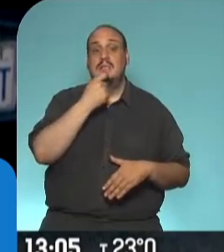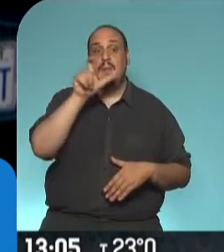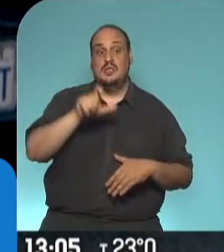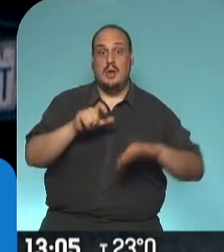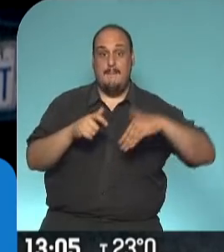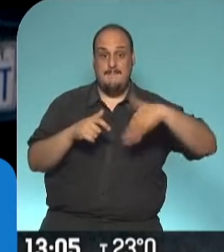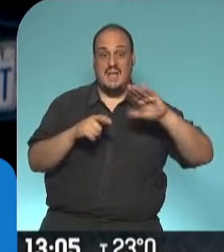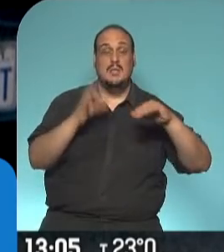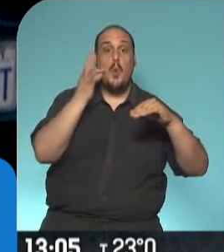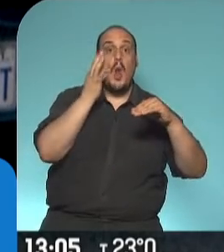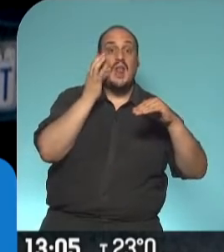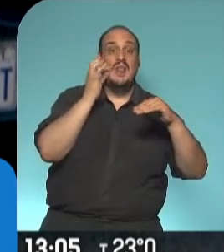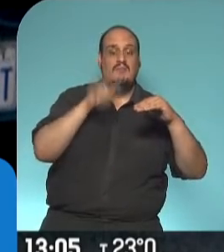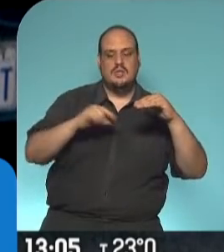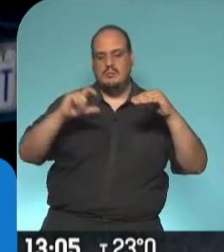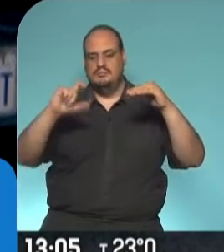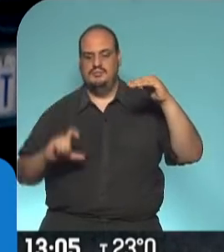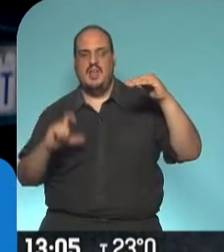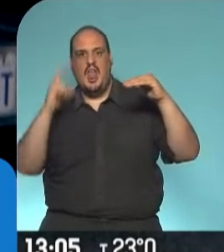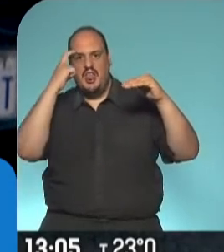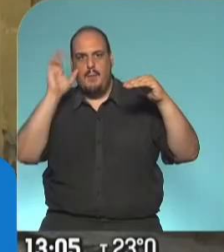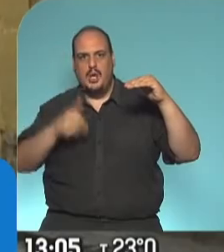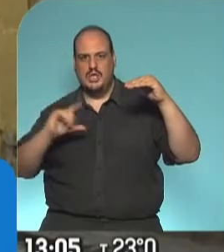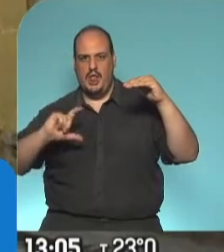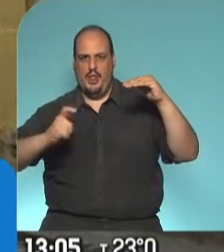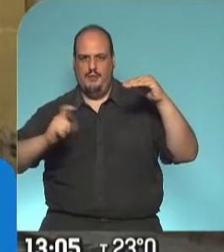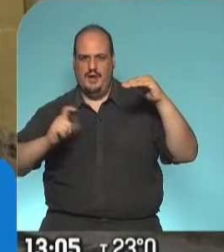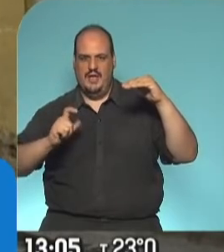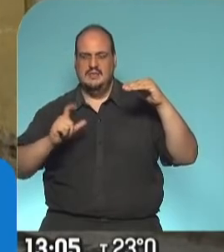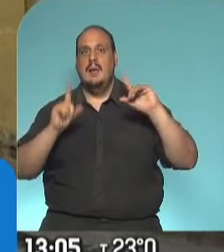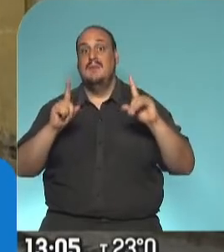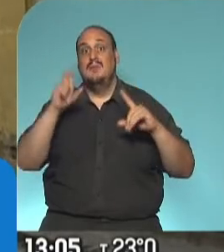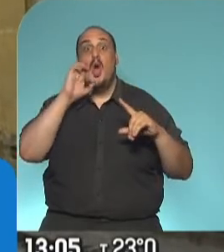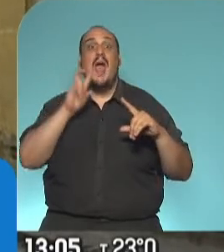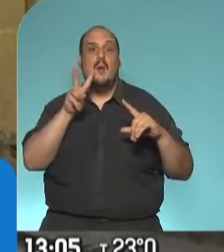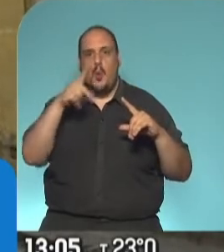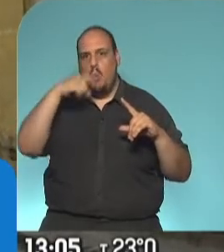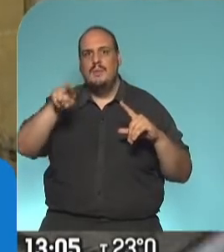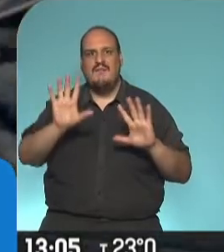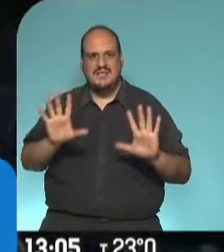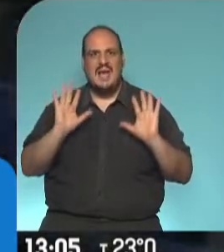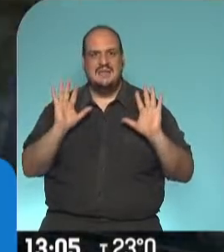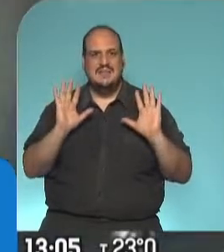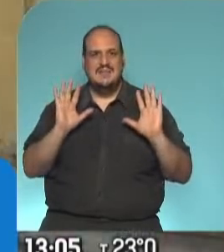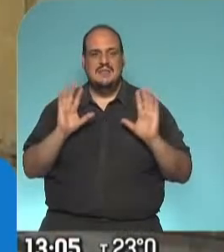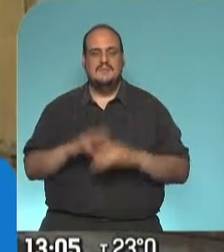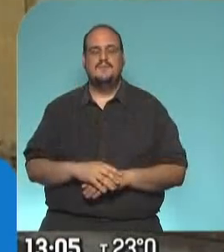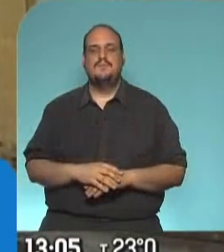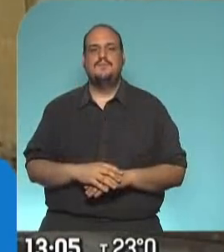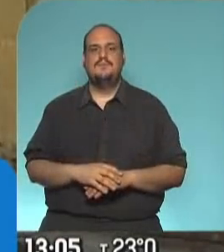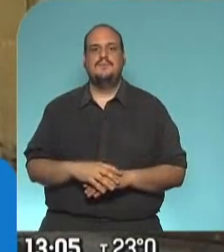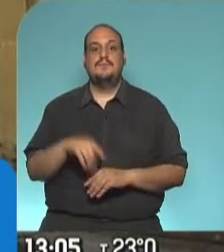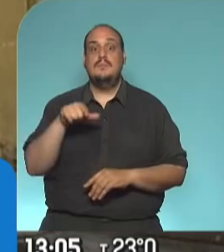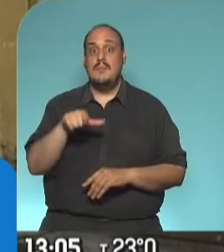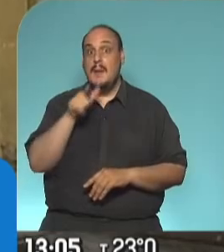más de 40% y una diferencia de 10 con el segundo, cosa que Evo sacó por muy poquito la última vez, la elección del golpe de Estado. Ese